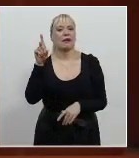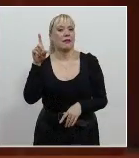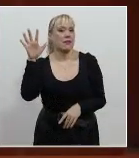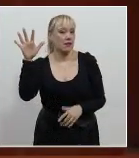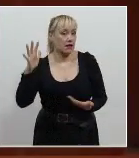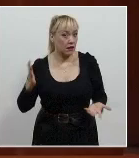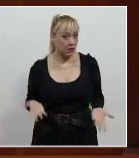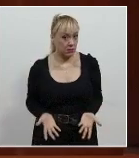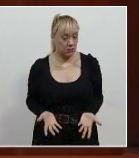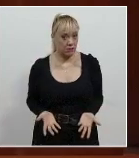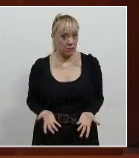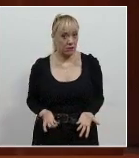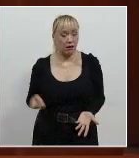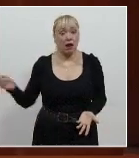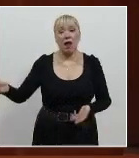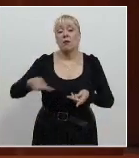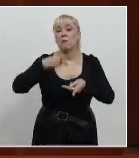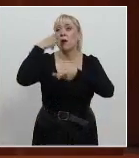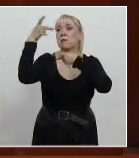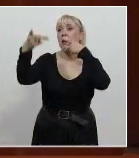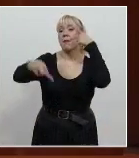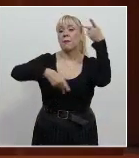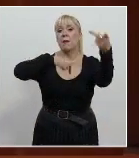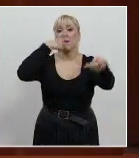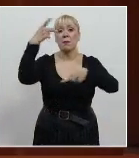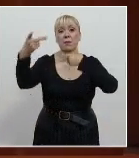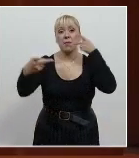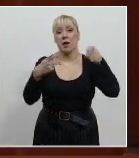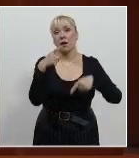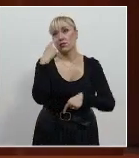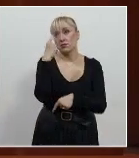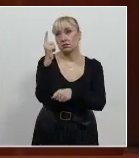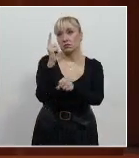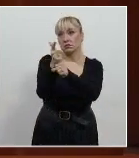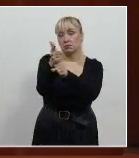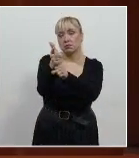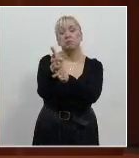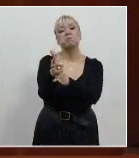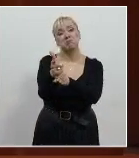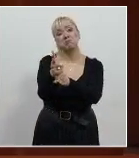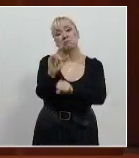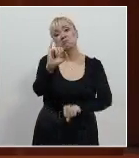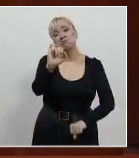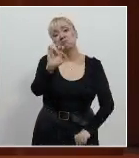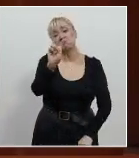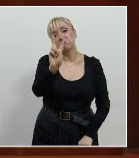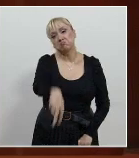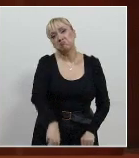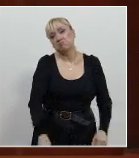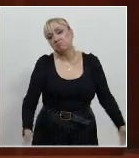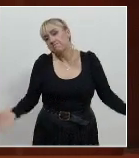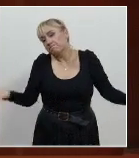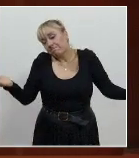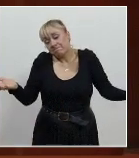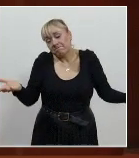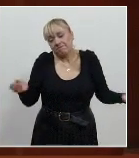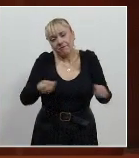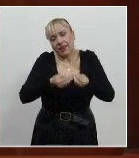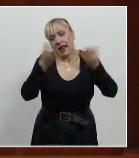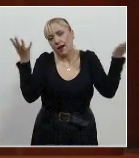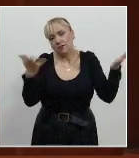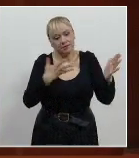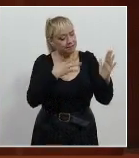Bueno, estas expresiones, ya así con esta conclusión, llegamos a digamos que caen